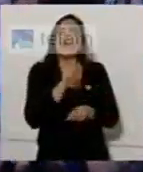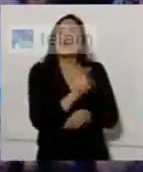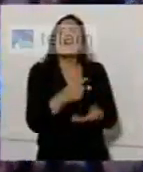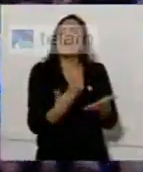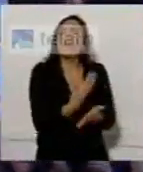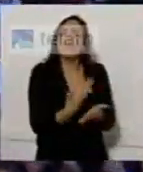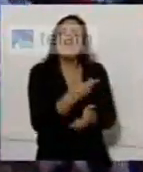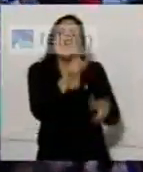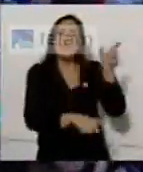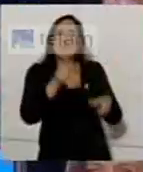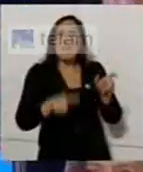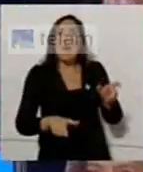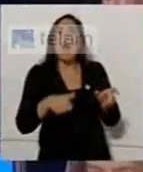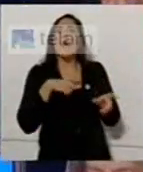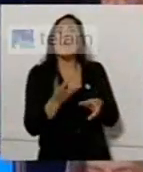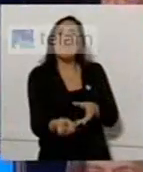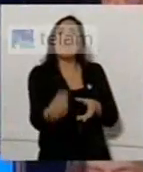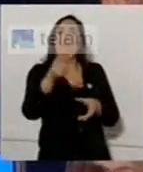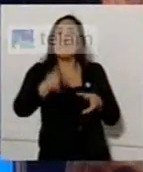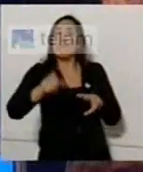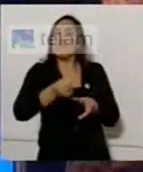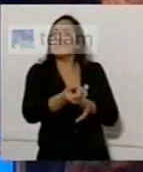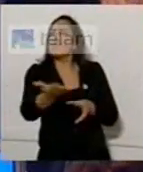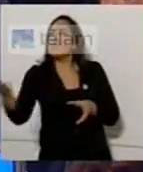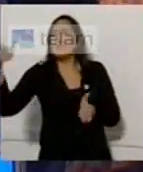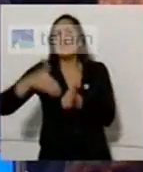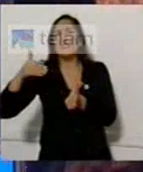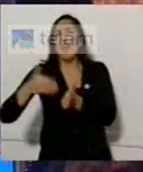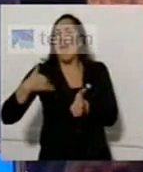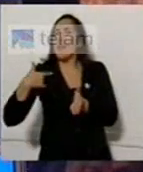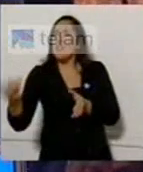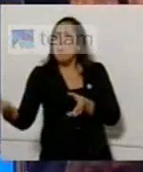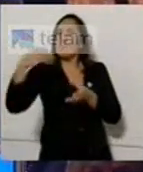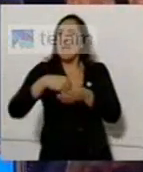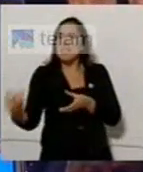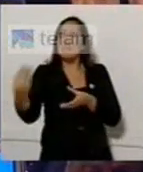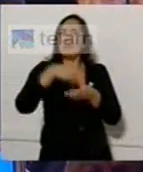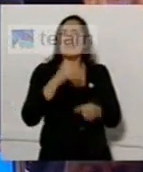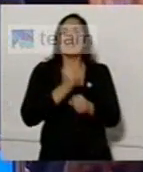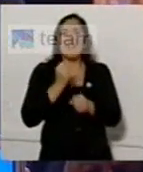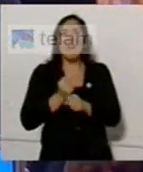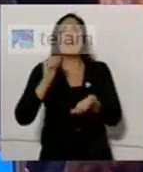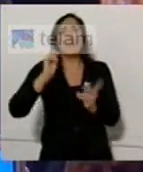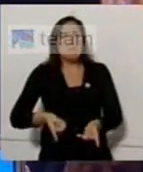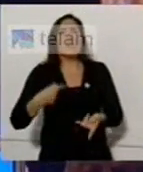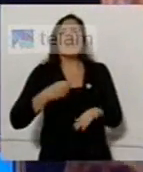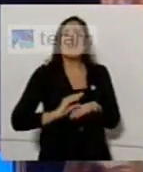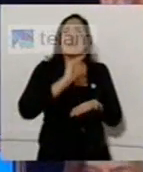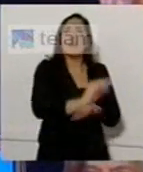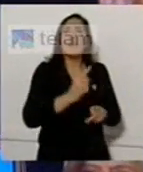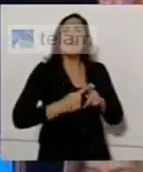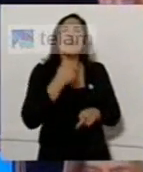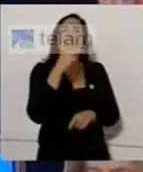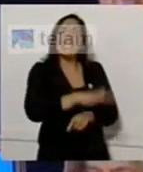incorporamos a millones de argentinos al trabajo, cuando creamos la asignación universal por hijo, que ya